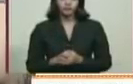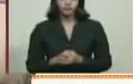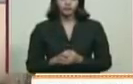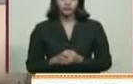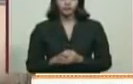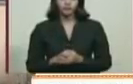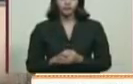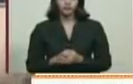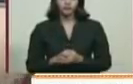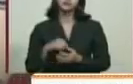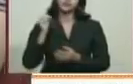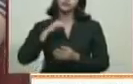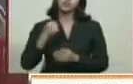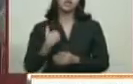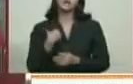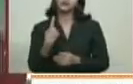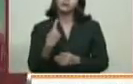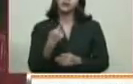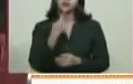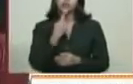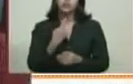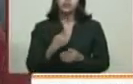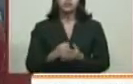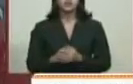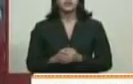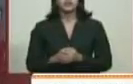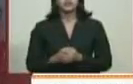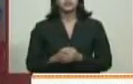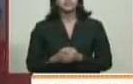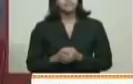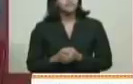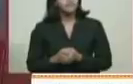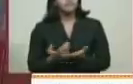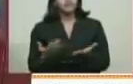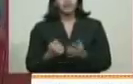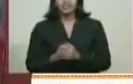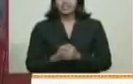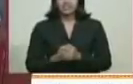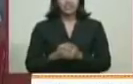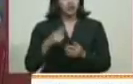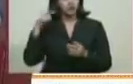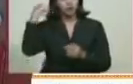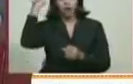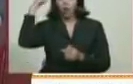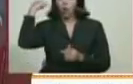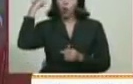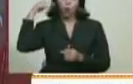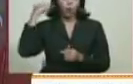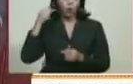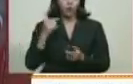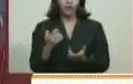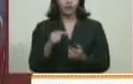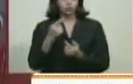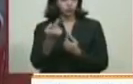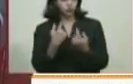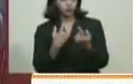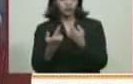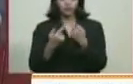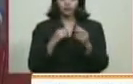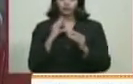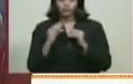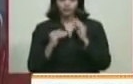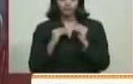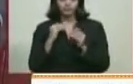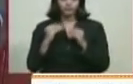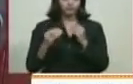Bueno, sí, en primer lugar decir que sería demencial que en este momento en que tú y yo estamos conversando,